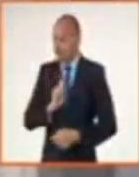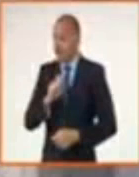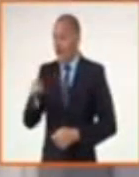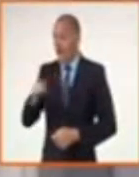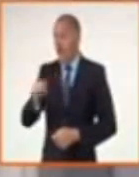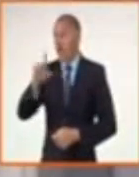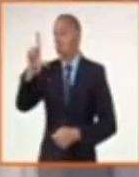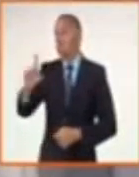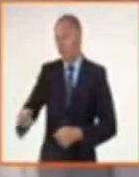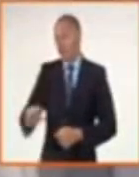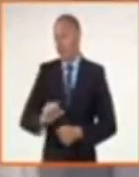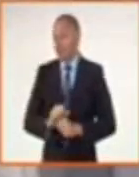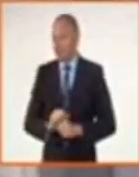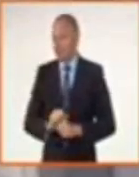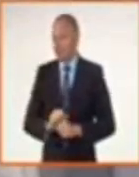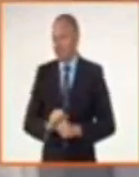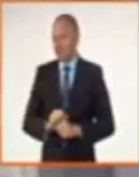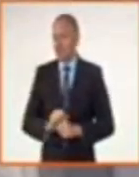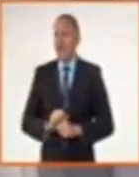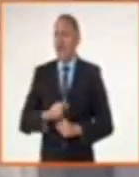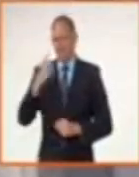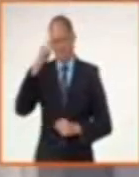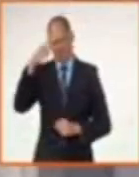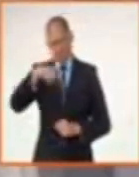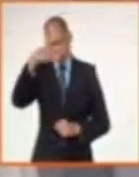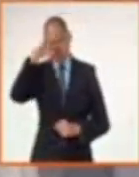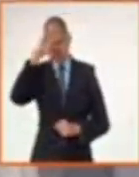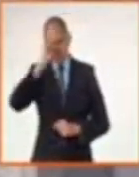parece que son importantes dos números, el